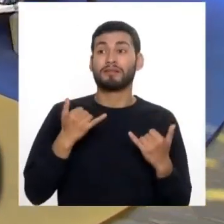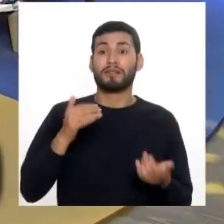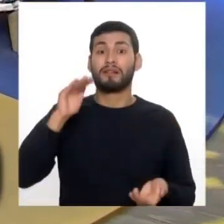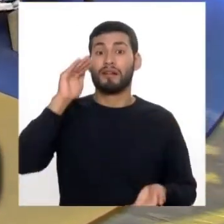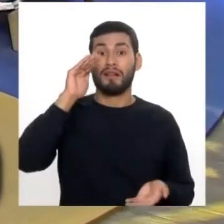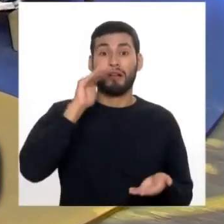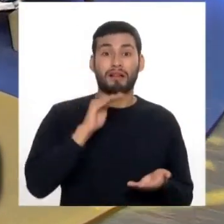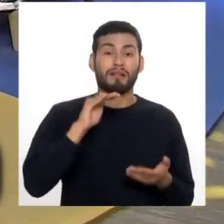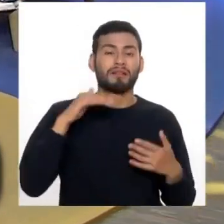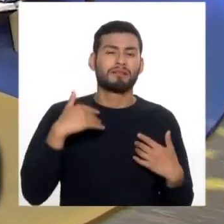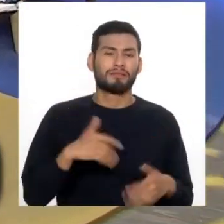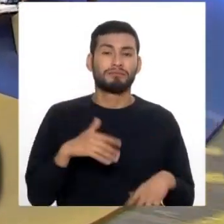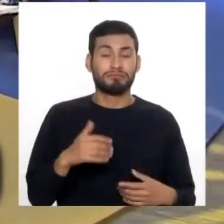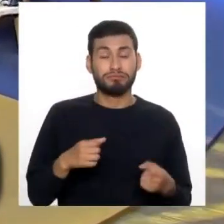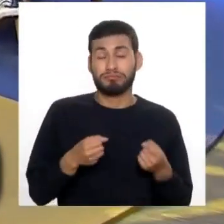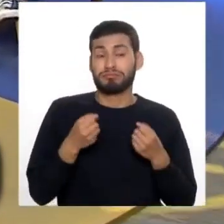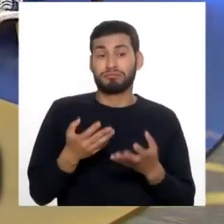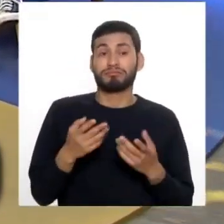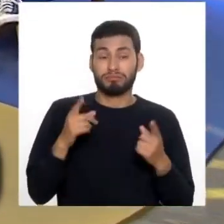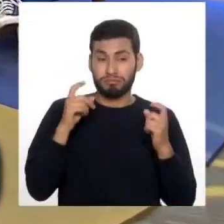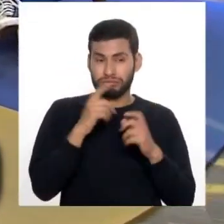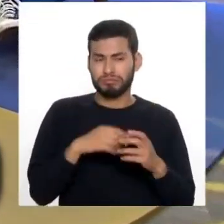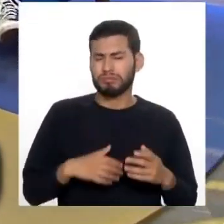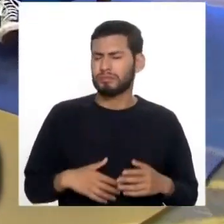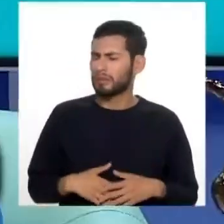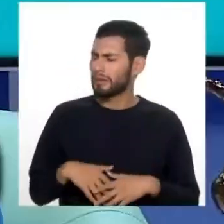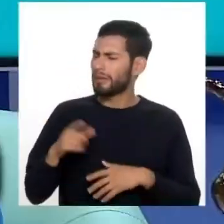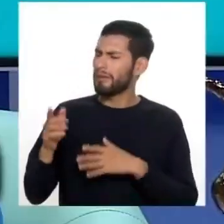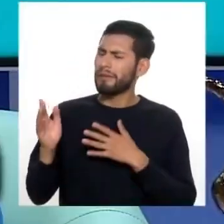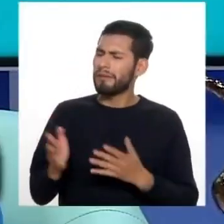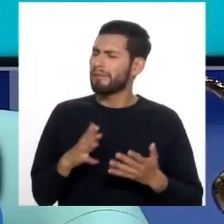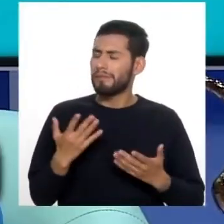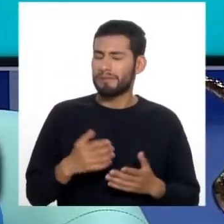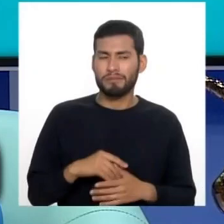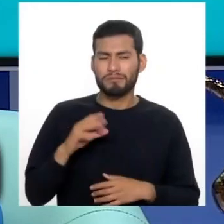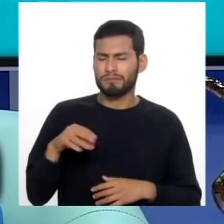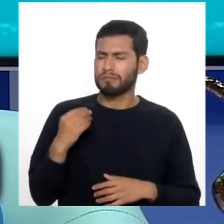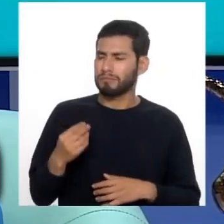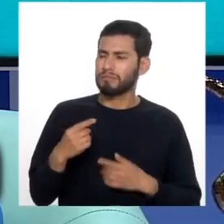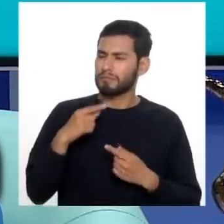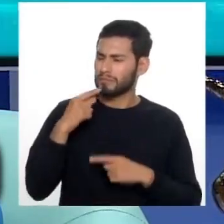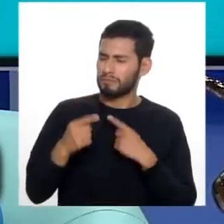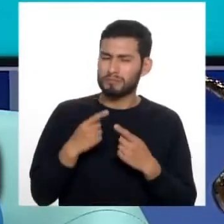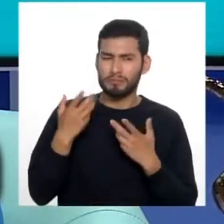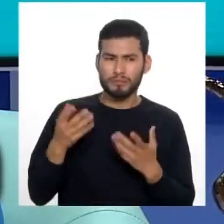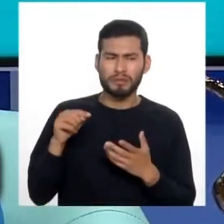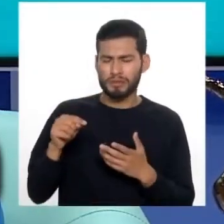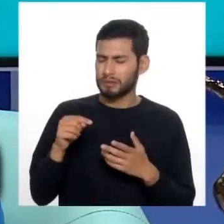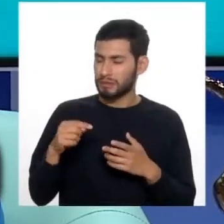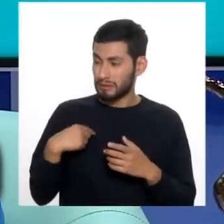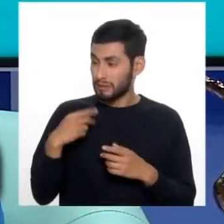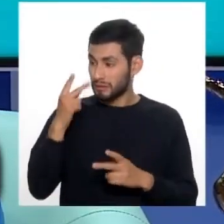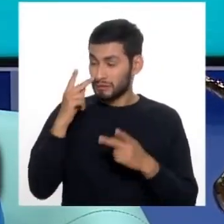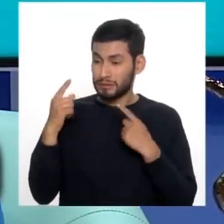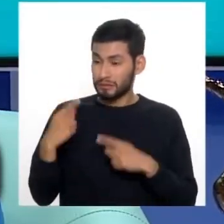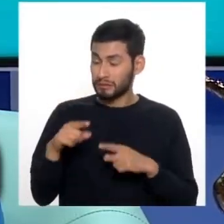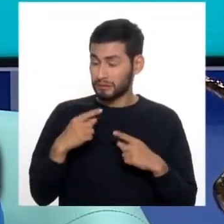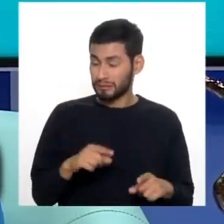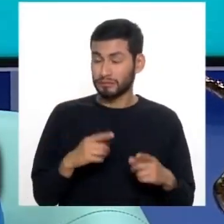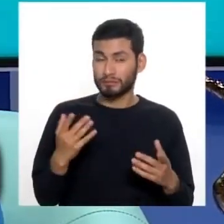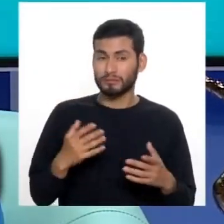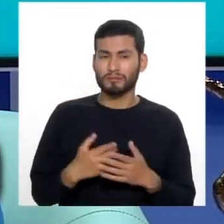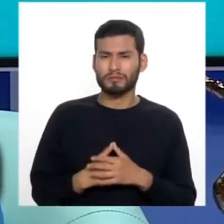tener repercusiones, ¿no? ¿Y hay algún plan? Porque justamente también hablábamos acá que esto que vamos viviendo